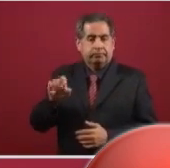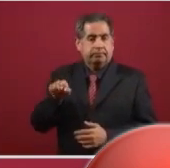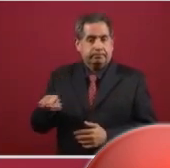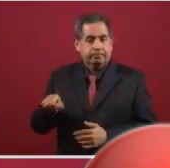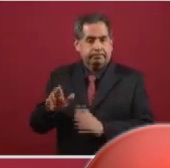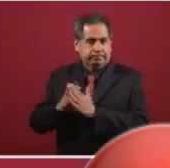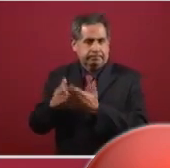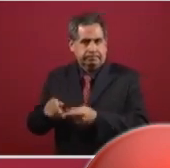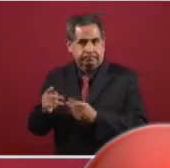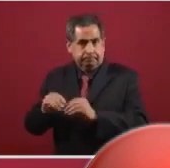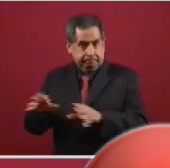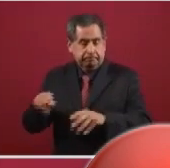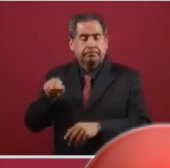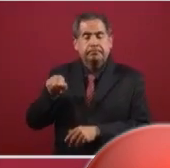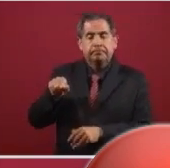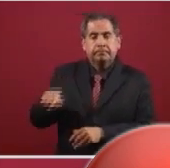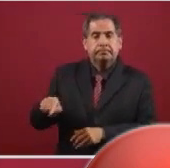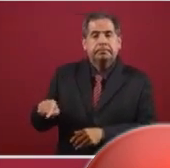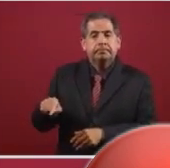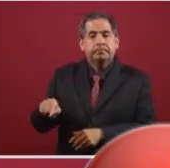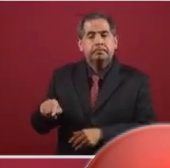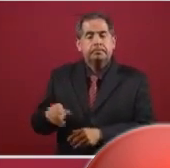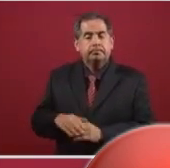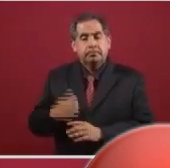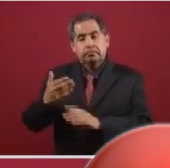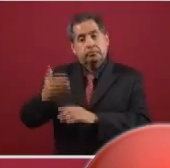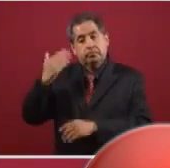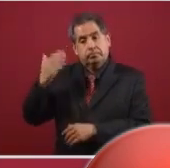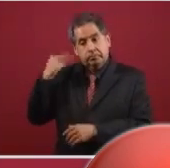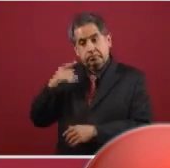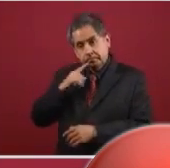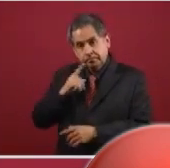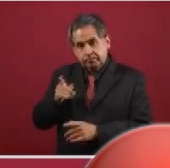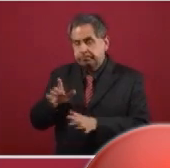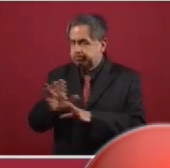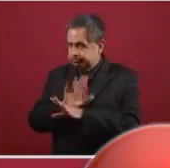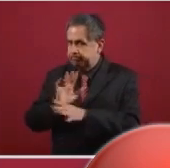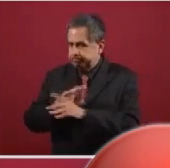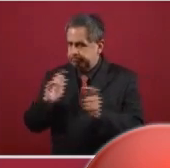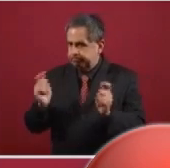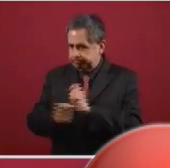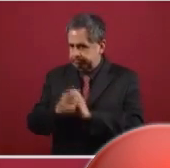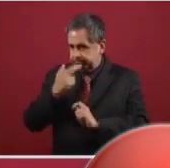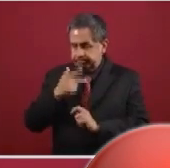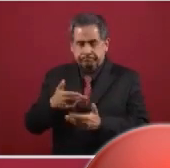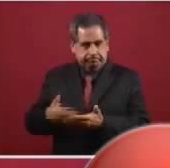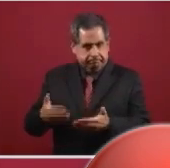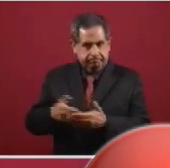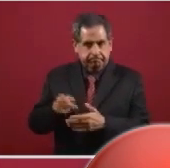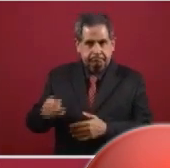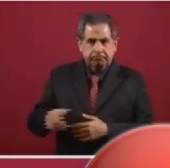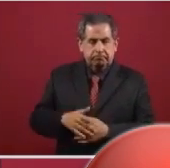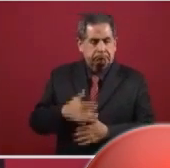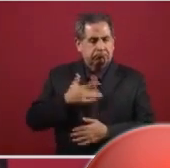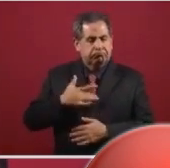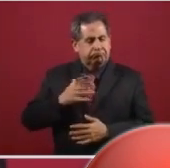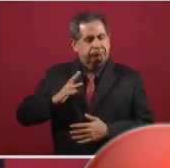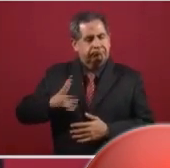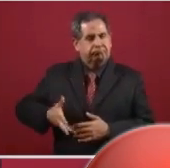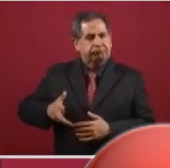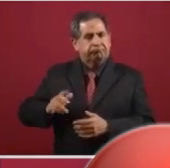de lo que hacían antes, porque sí han habido cambios que me llenan de